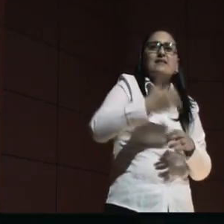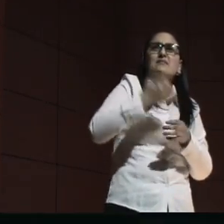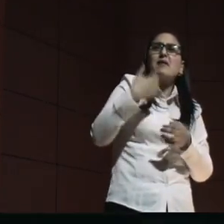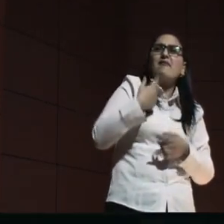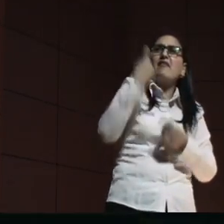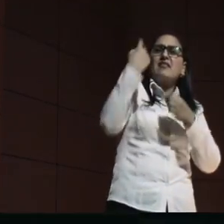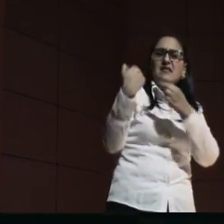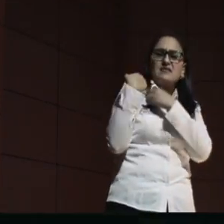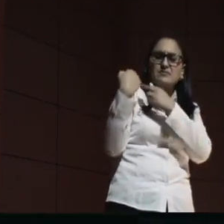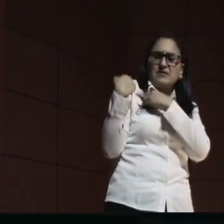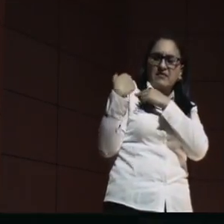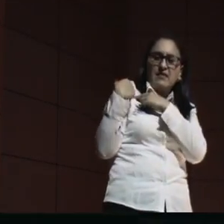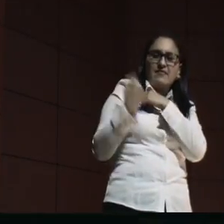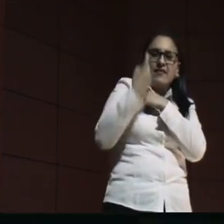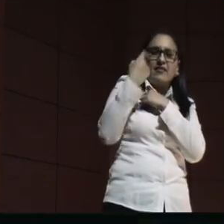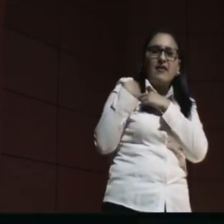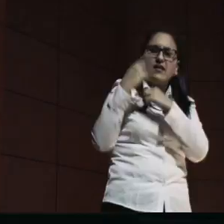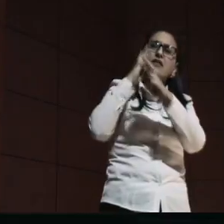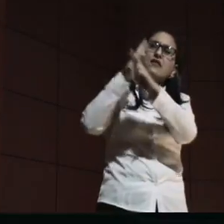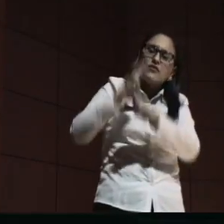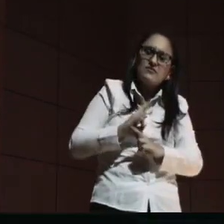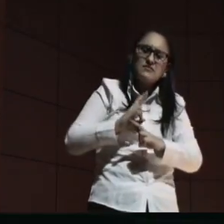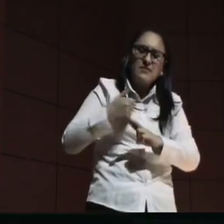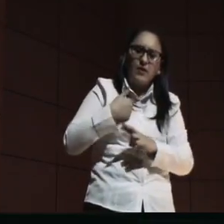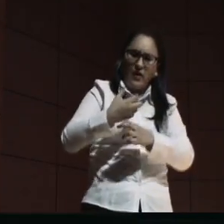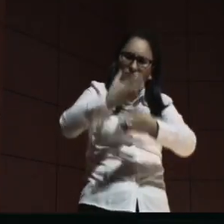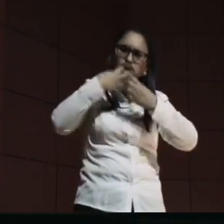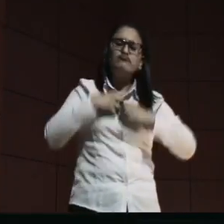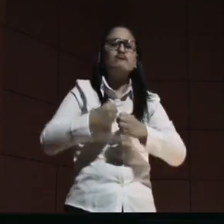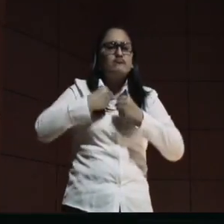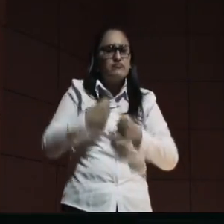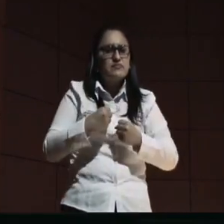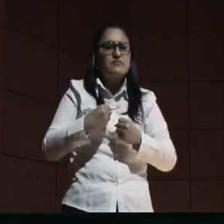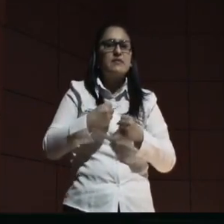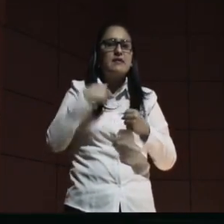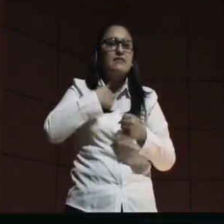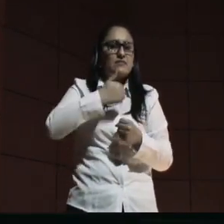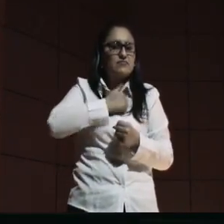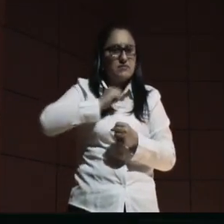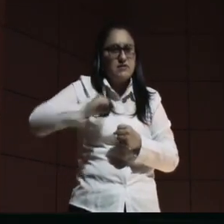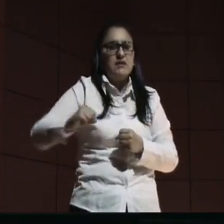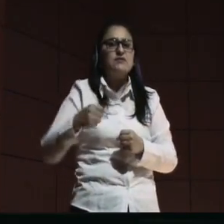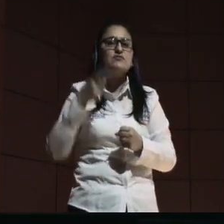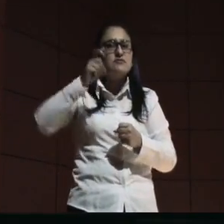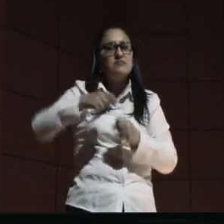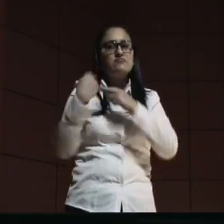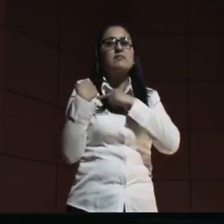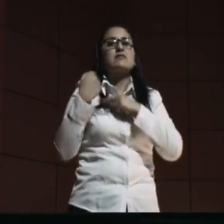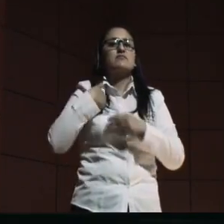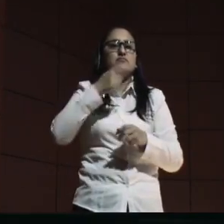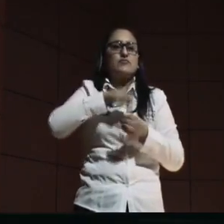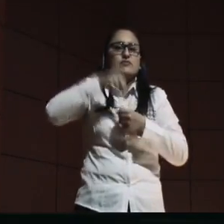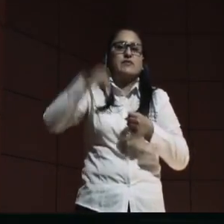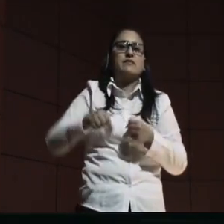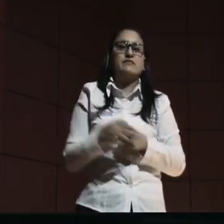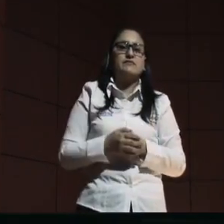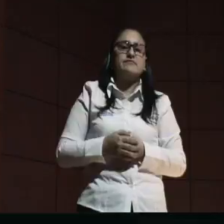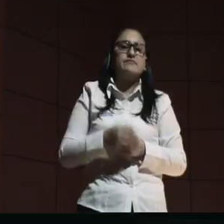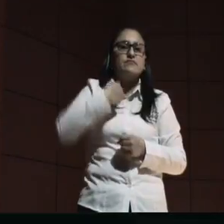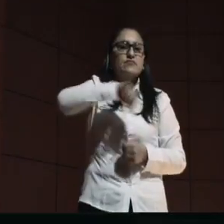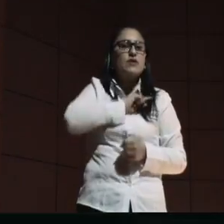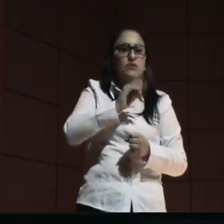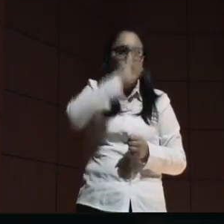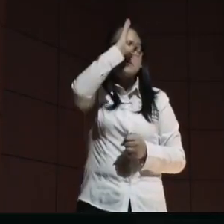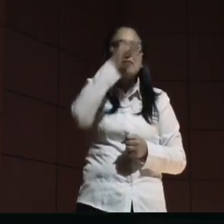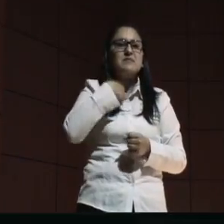falta de responsabilidad, reconocimiento y apropiación de nuestros derechos y deberes como ciudadanos. Nos